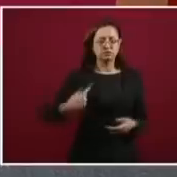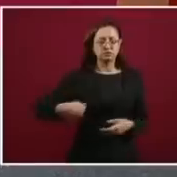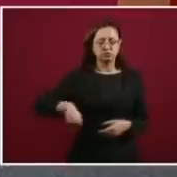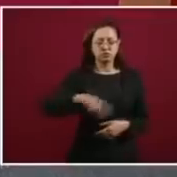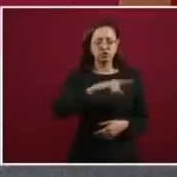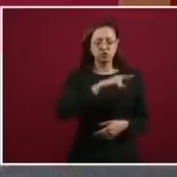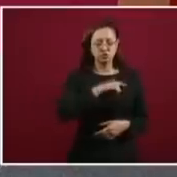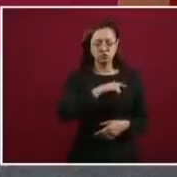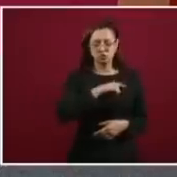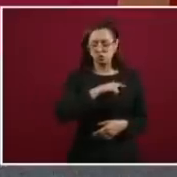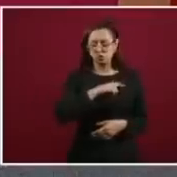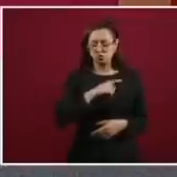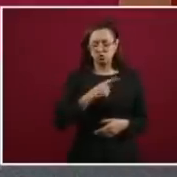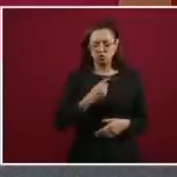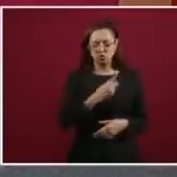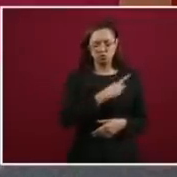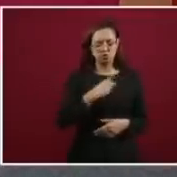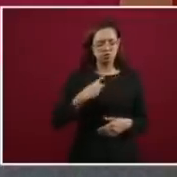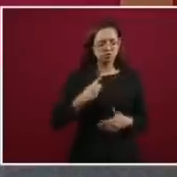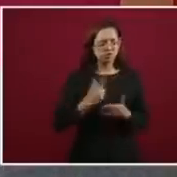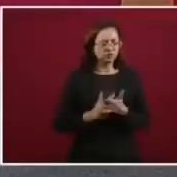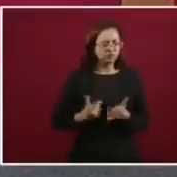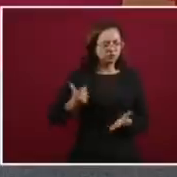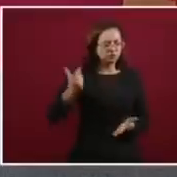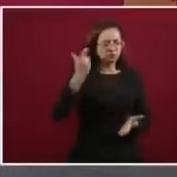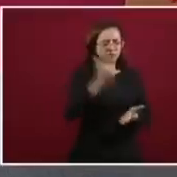dinero por lo que